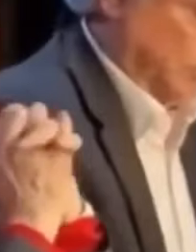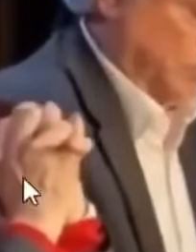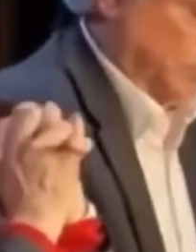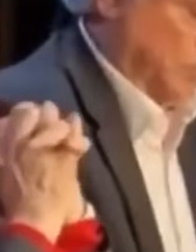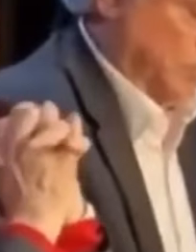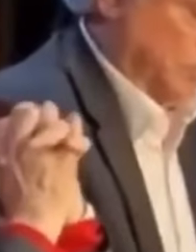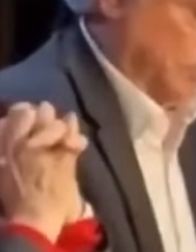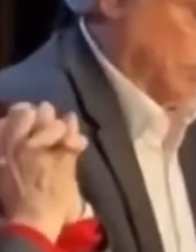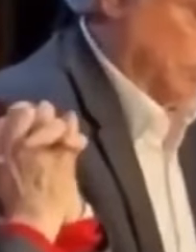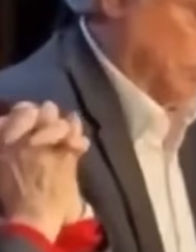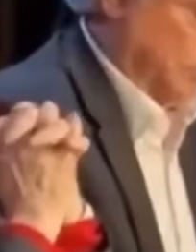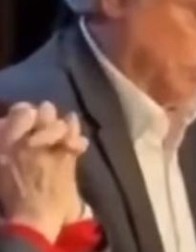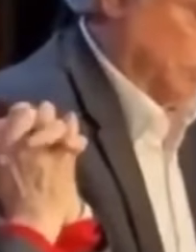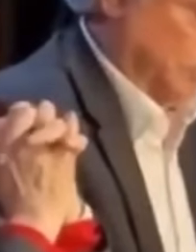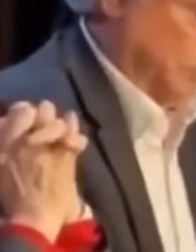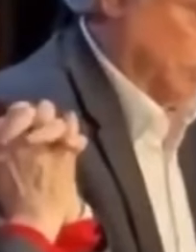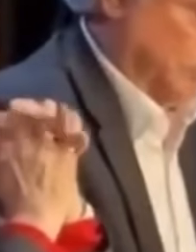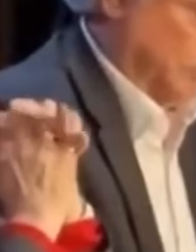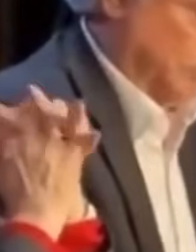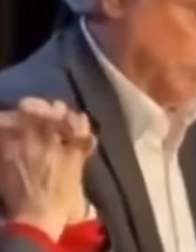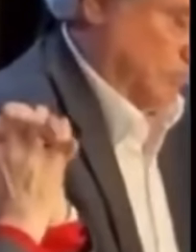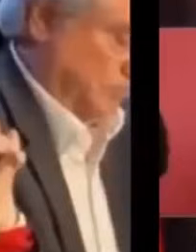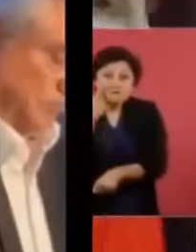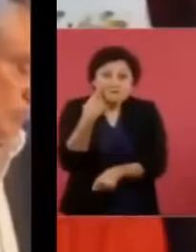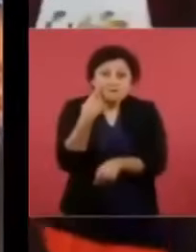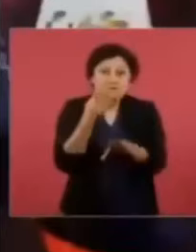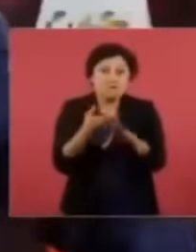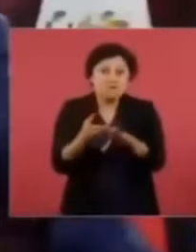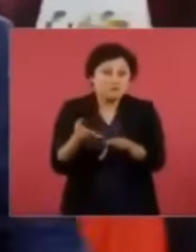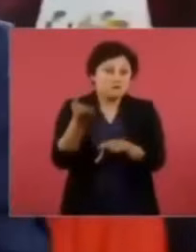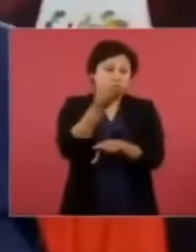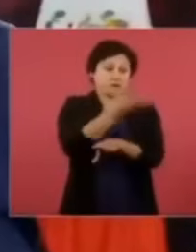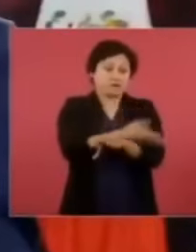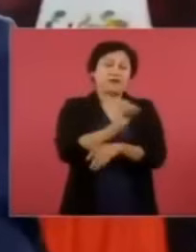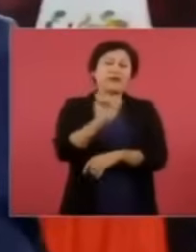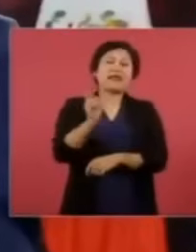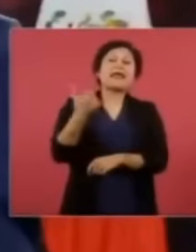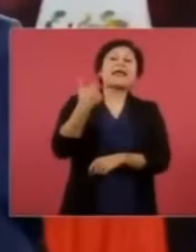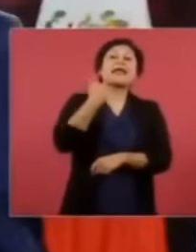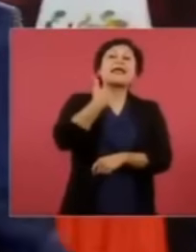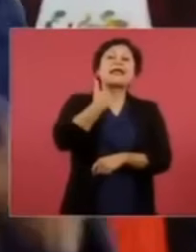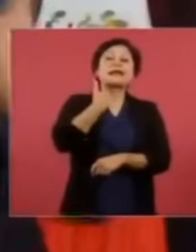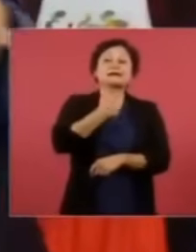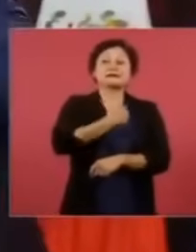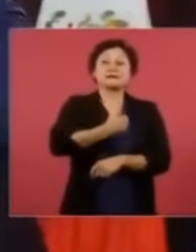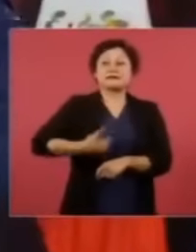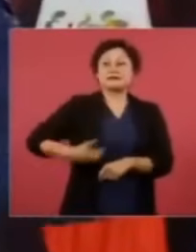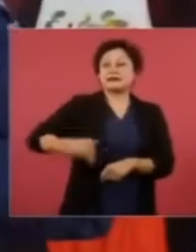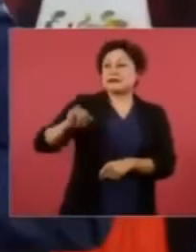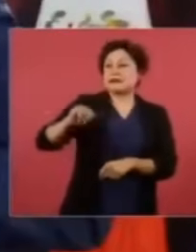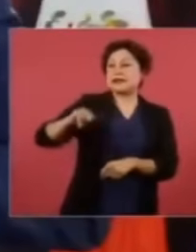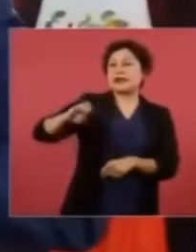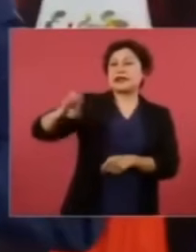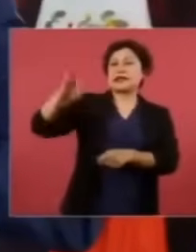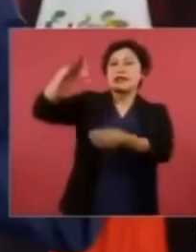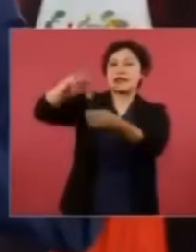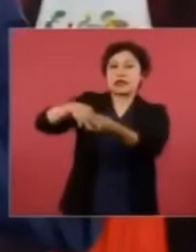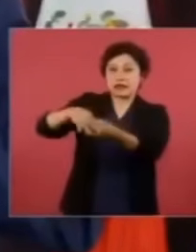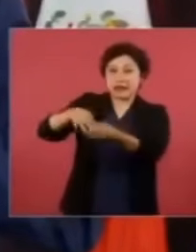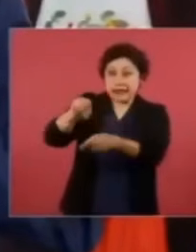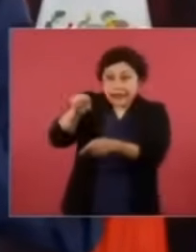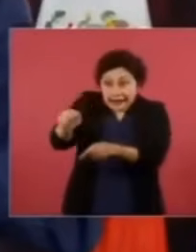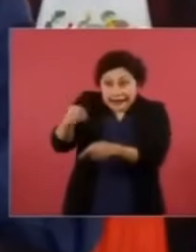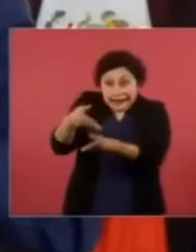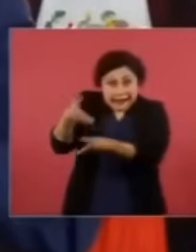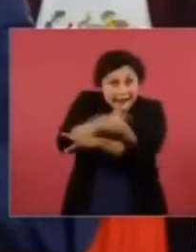ahí hablar de traidores de la patria lo digo Guillermo con muchísimo respeto ese es un discurso que se los dejo a aquellos porque a mí me han tildado en la mañanera de traidor a la